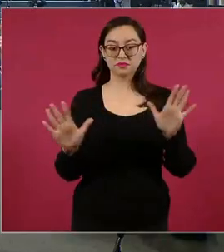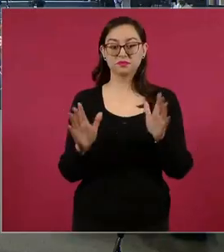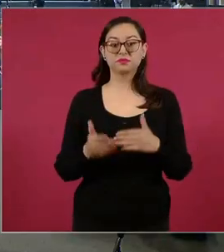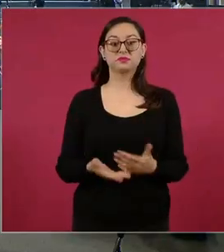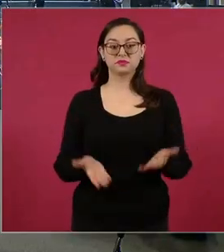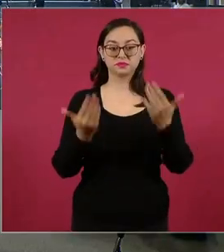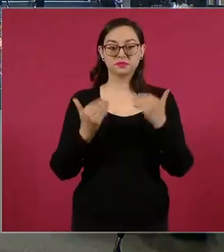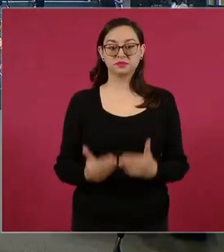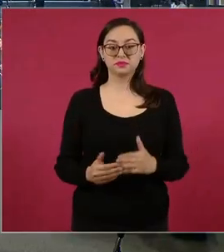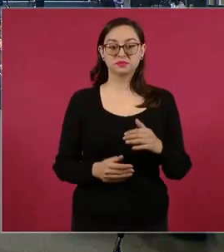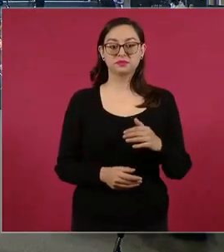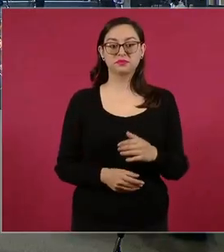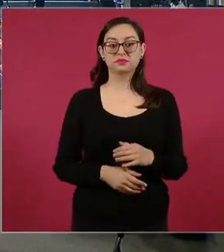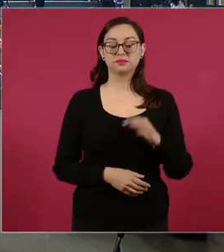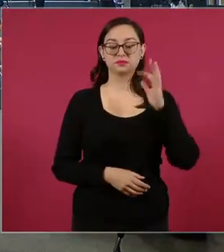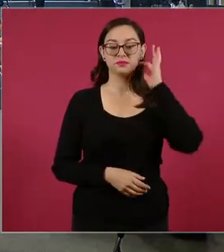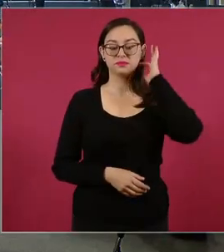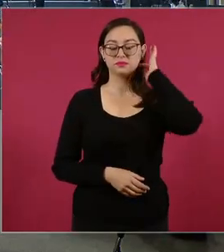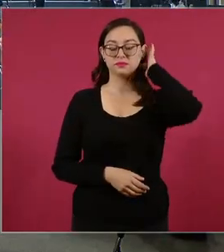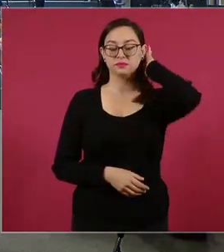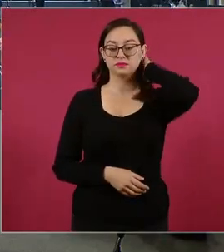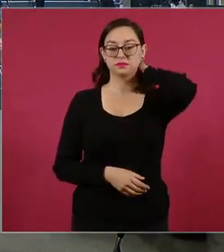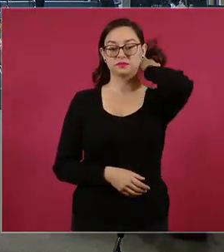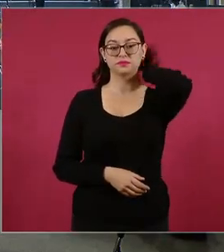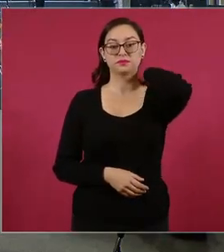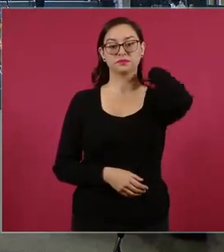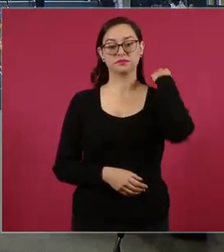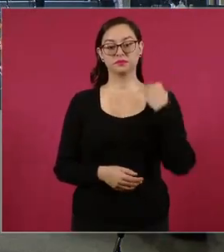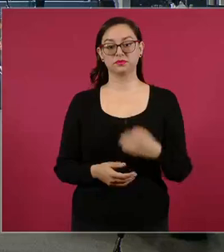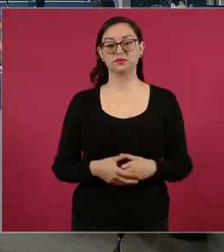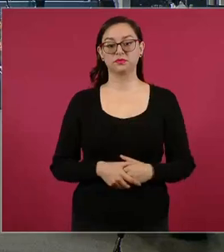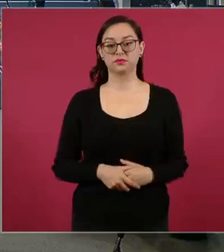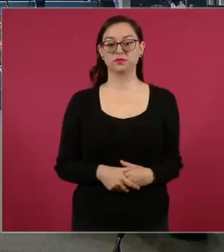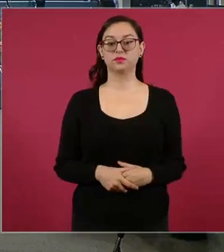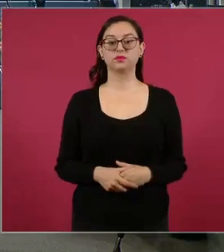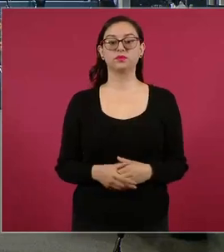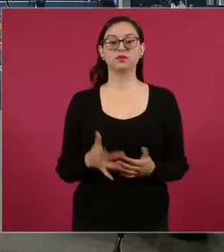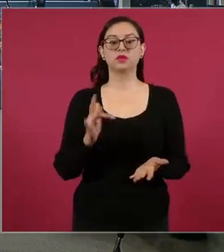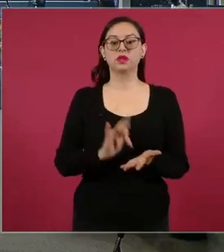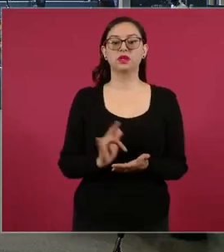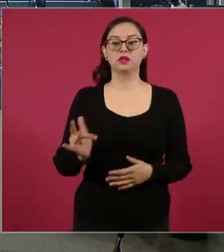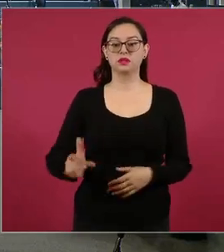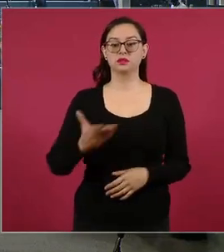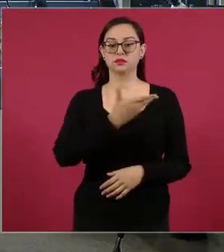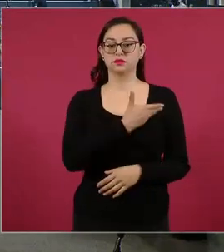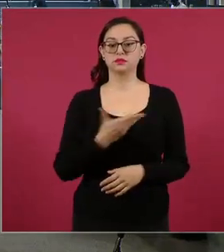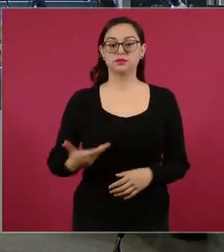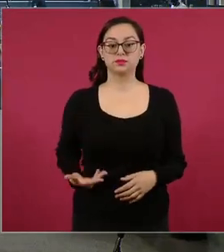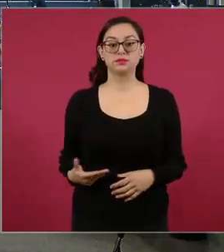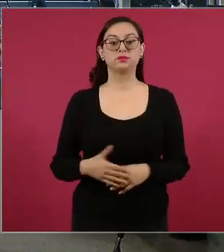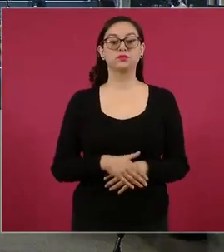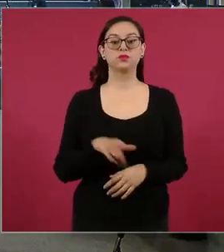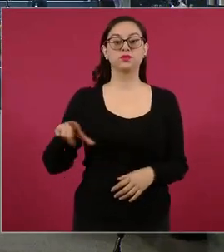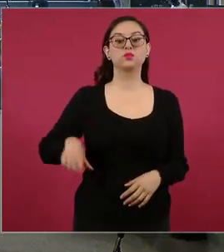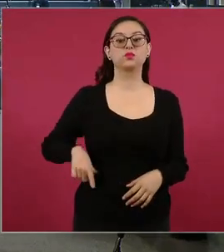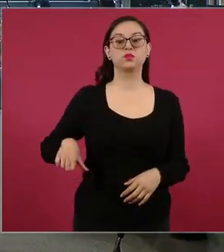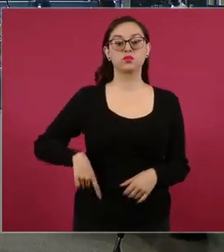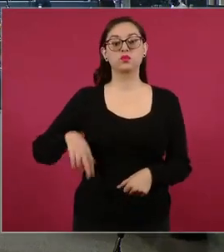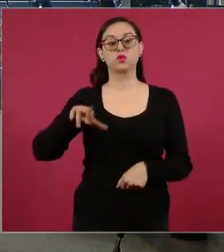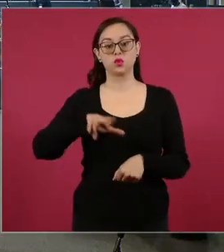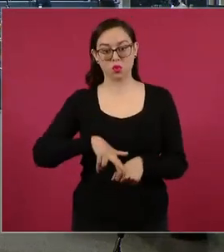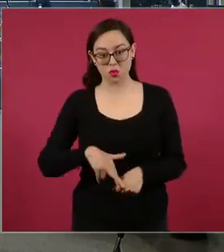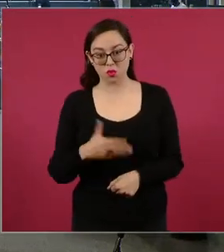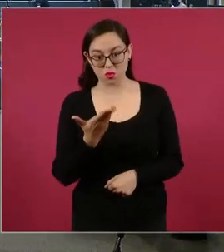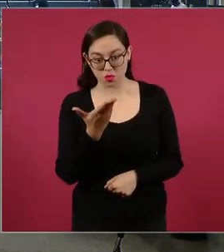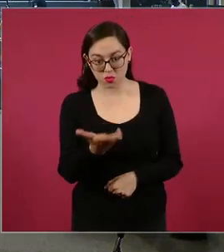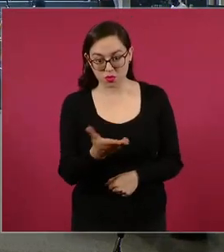adelante. Y luego vas tú. Ya. Muchas gracias, señor presidente, señores gobernadores y